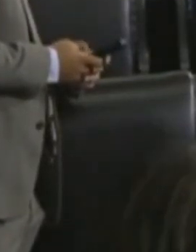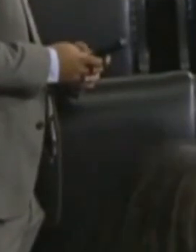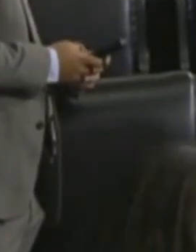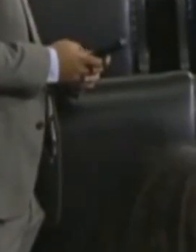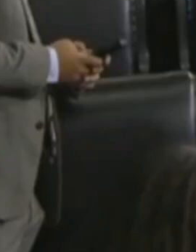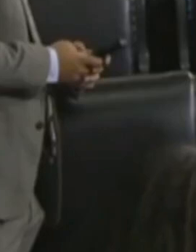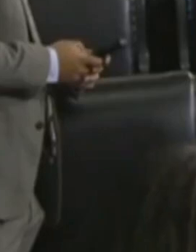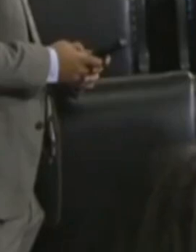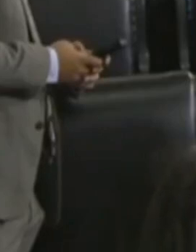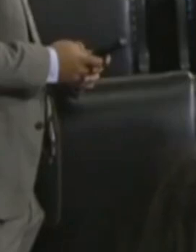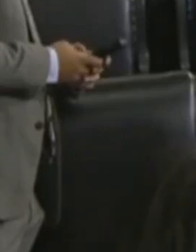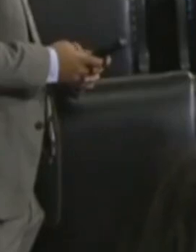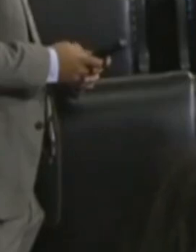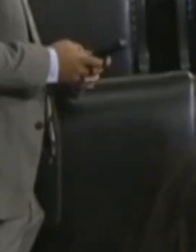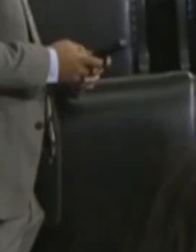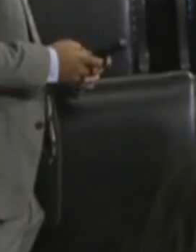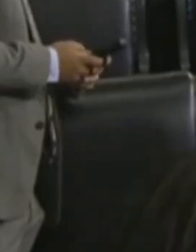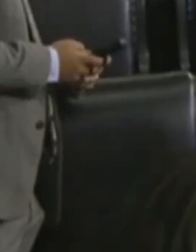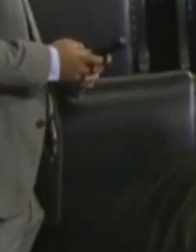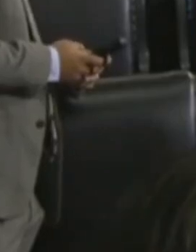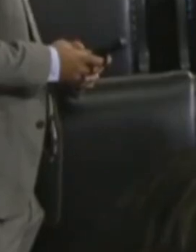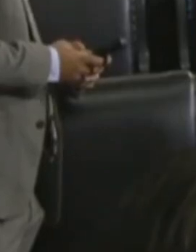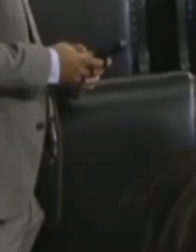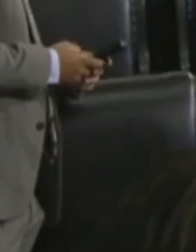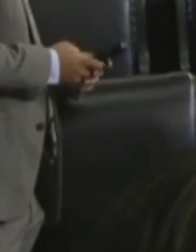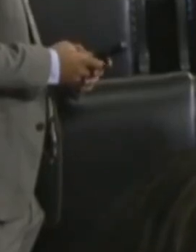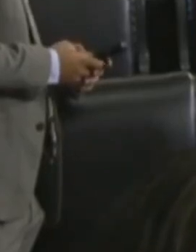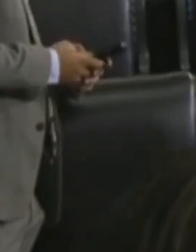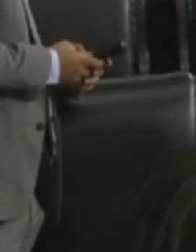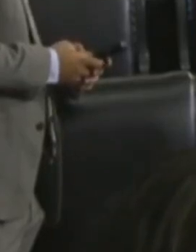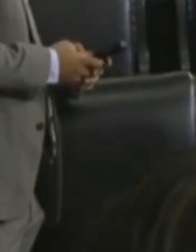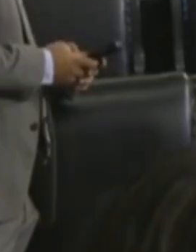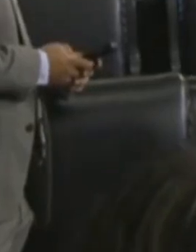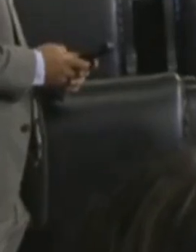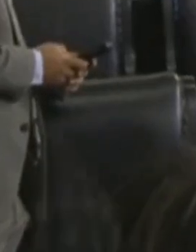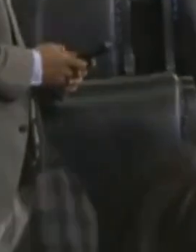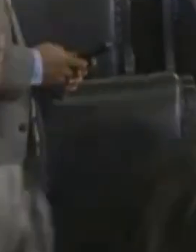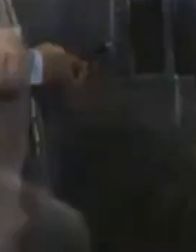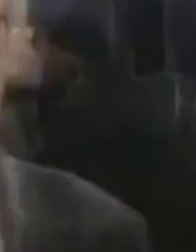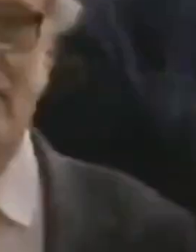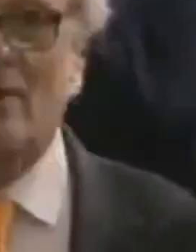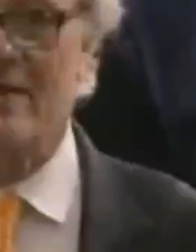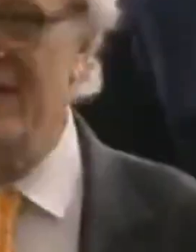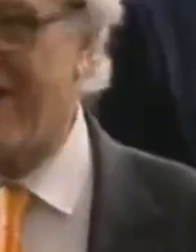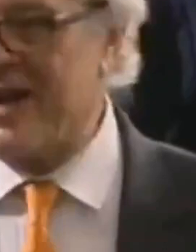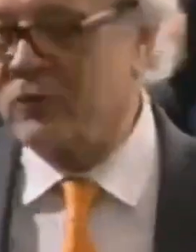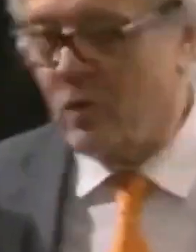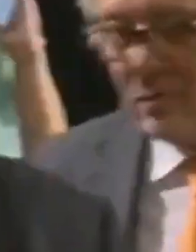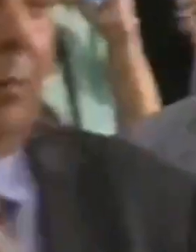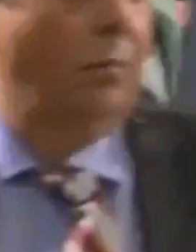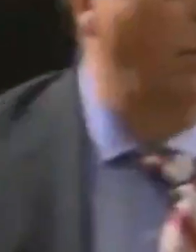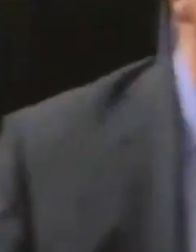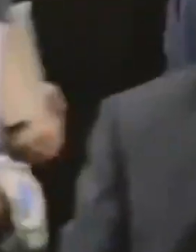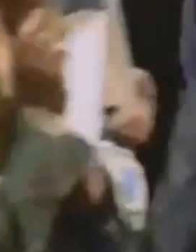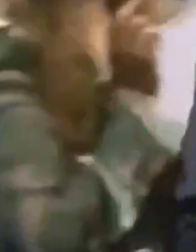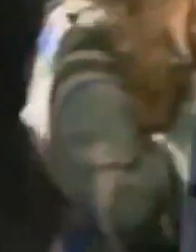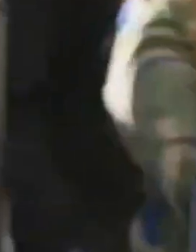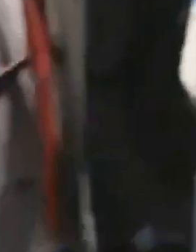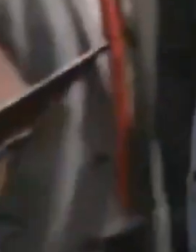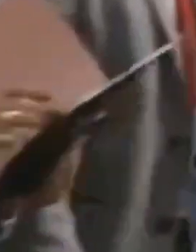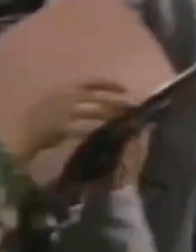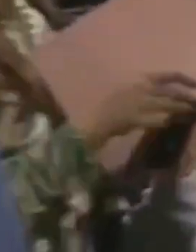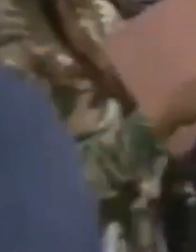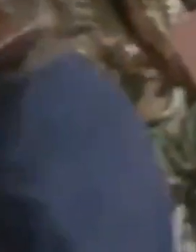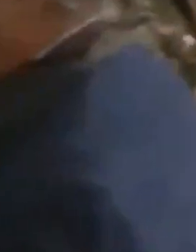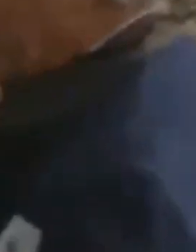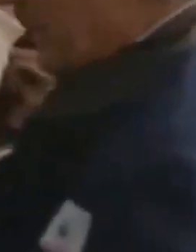Leopoldo Gould, su amigo y compañero de luchas liberales. Y esta situación, posteriormente, con el triunfo que